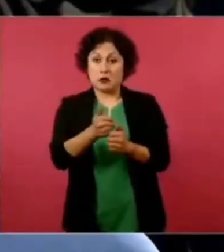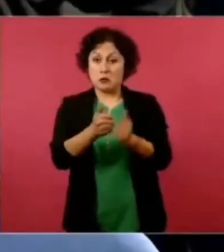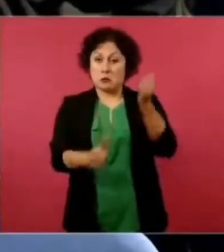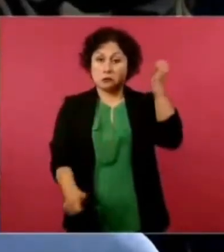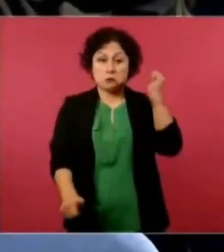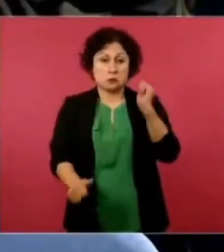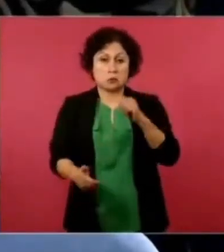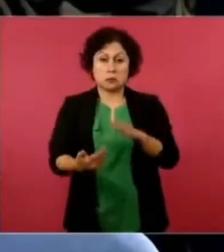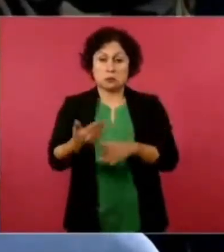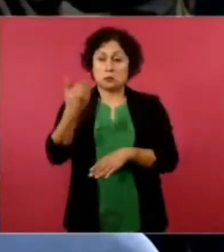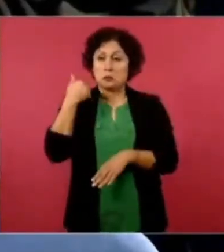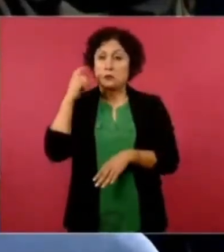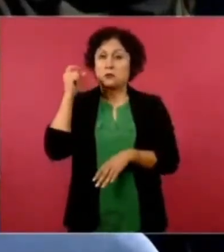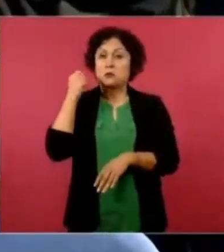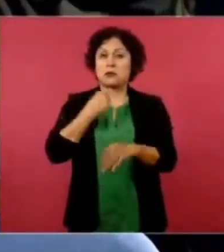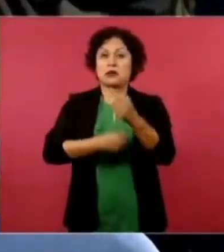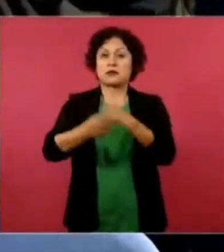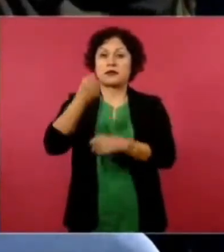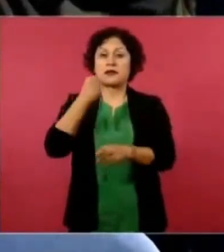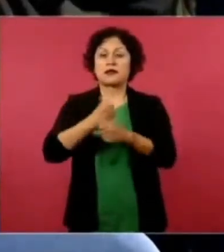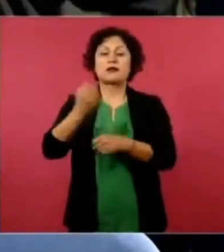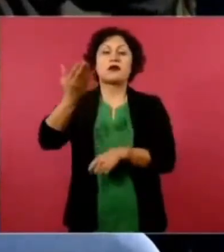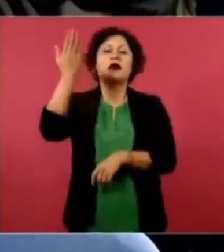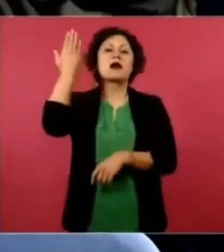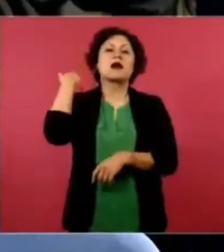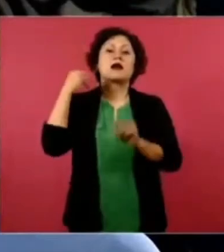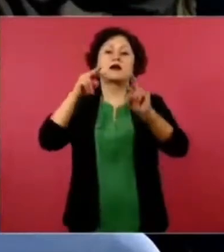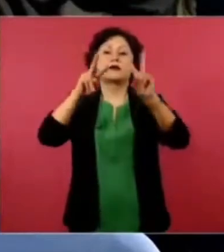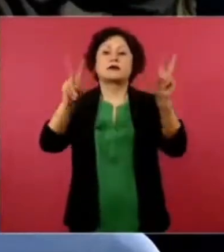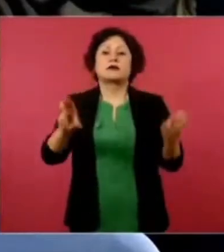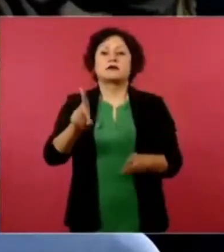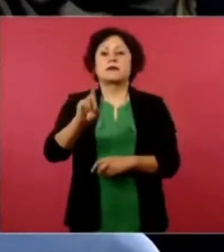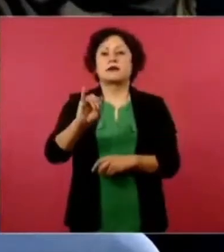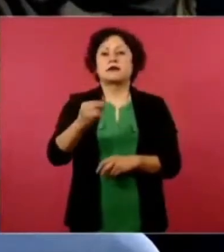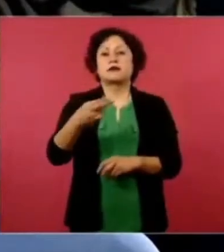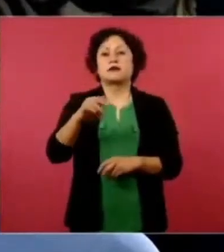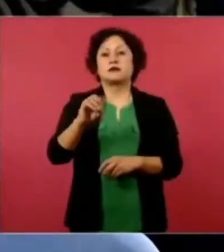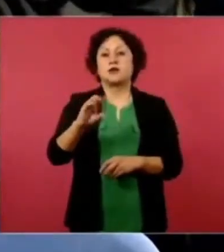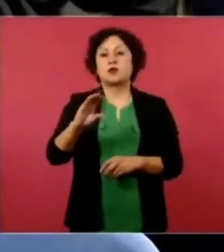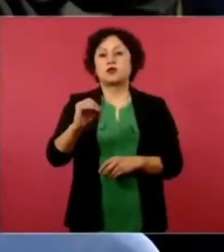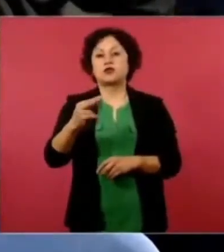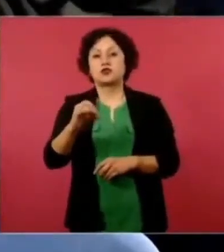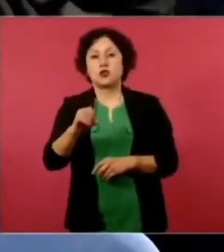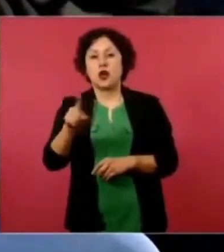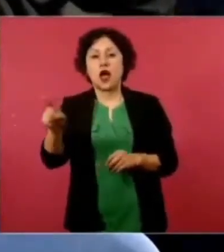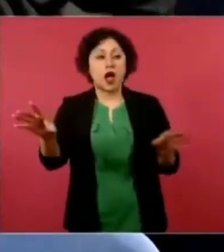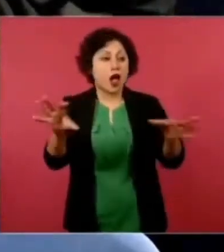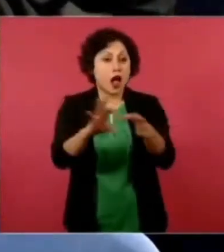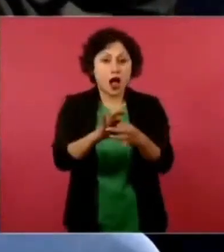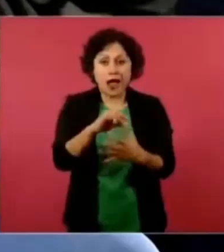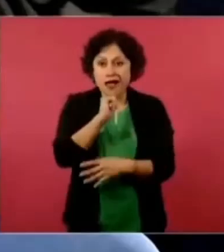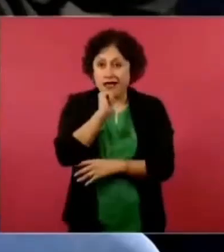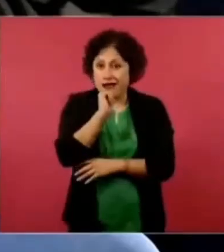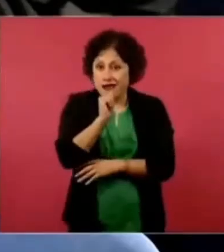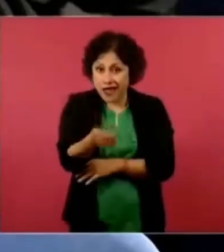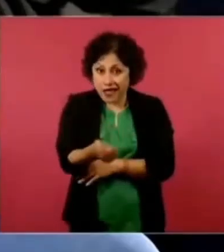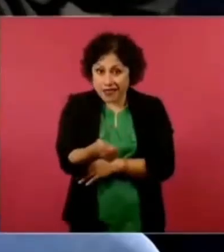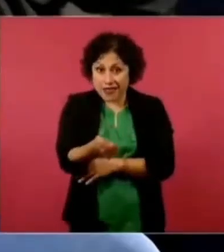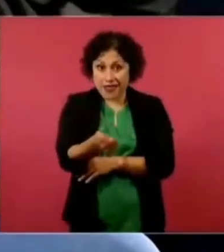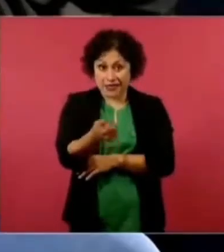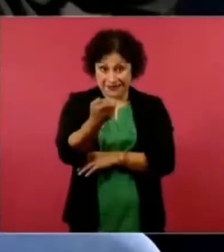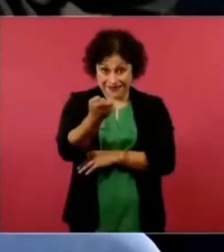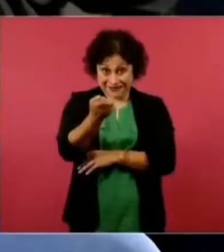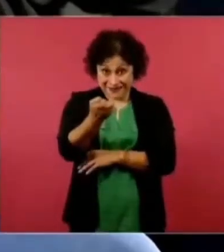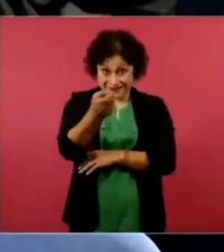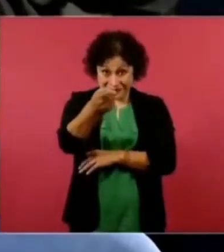años, desde el caso Digna Ochoa? No tienen relación. Y así como esta información, hay